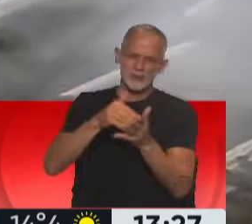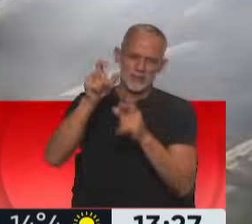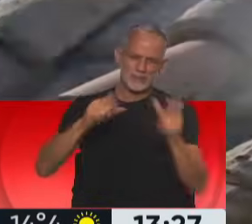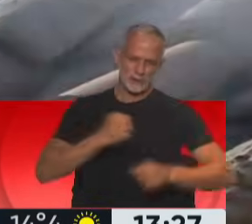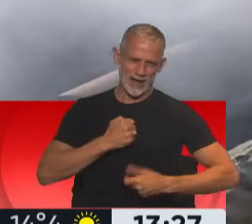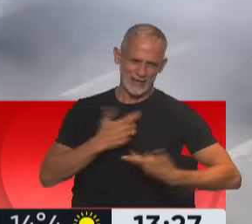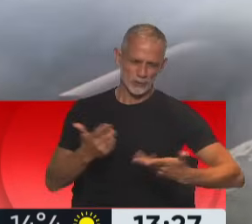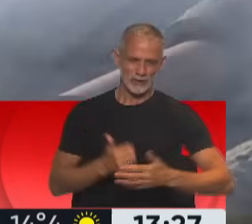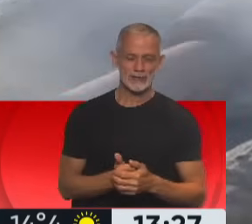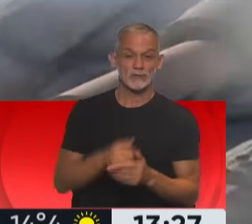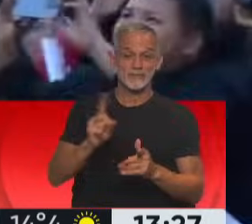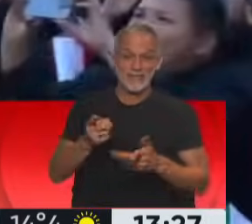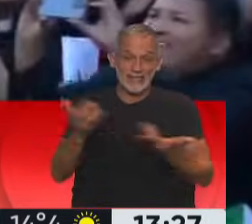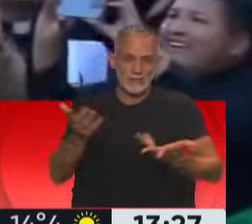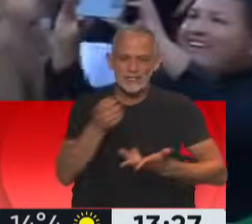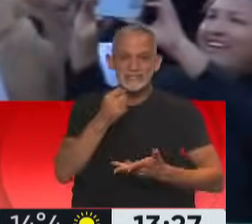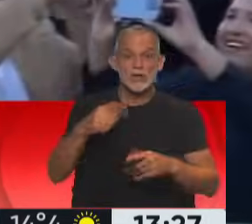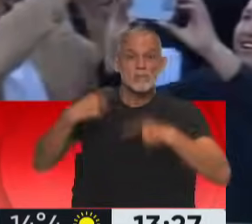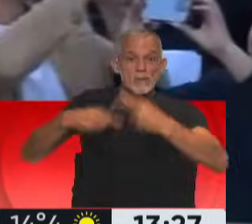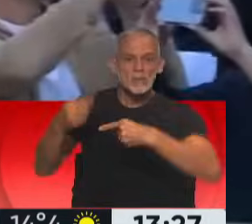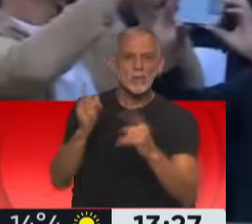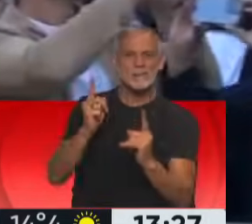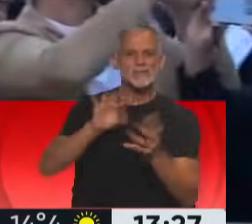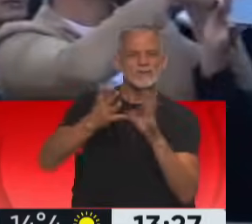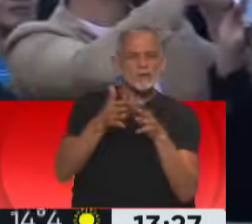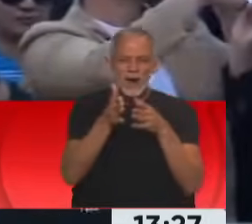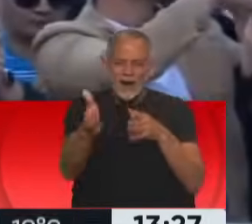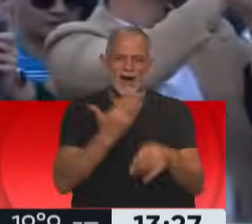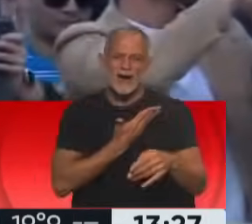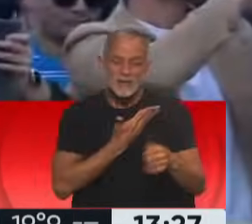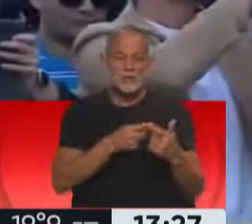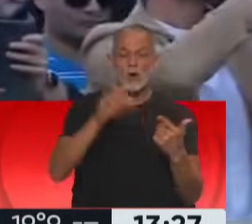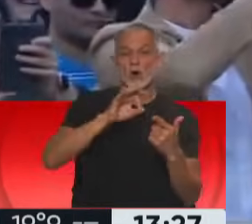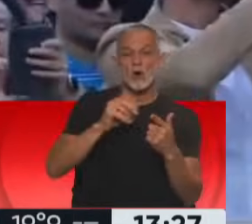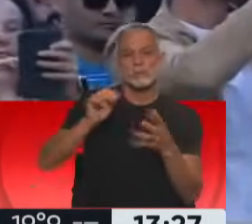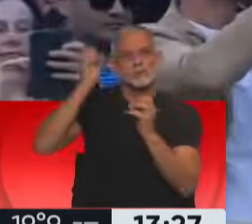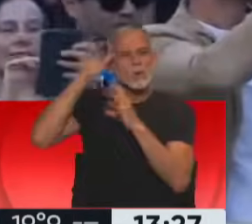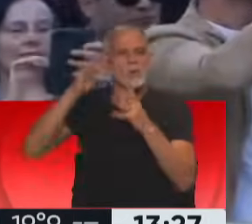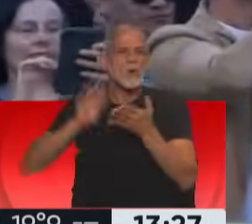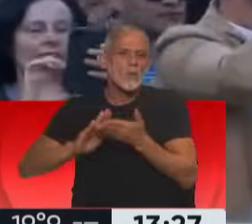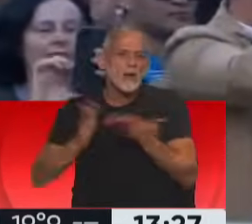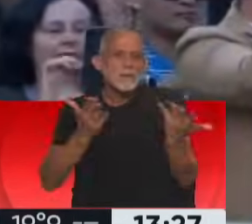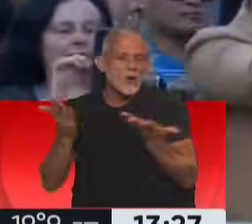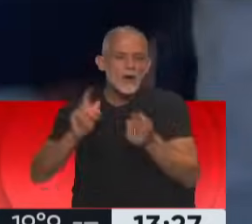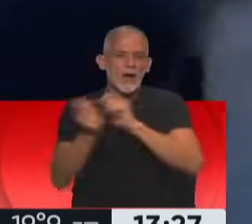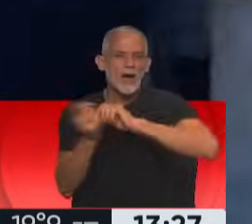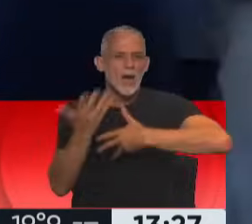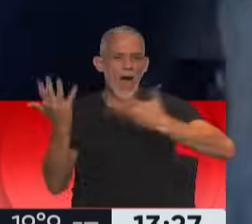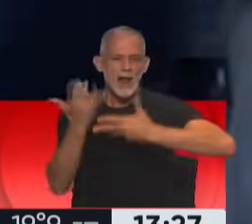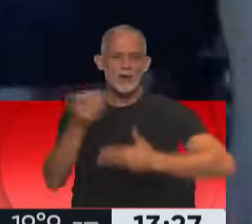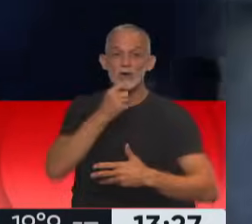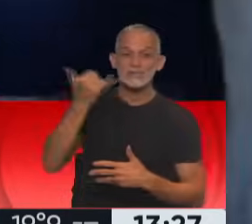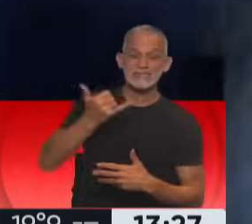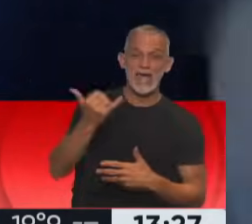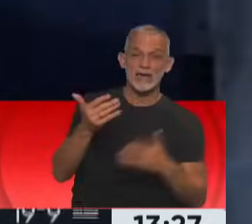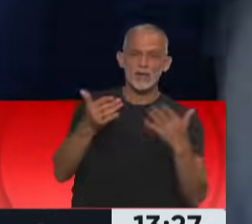todo teniendo en cuenta si se va a continuar con el legado de Francisco, si el dogma va a tener algún tipo de modificaciones, si habrá una